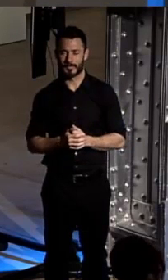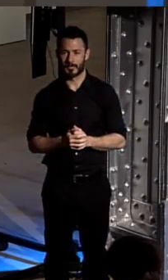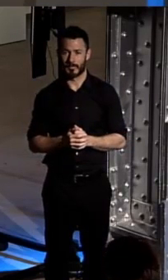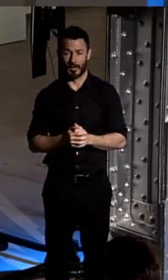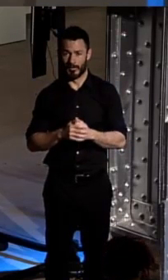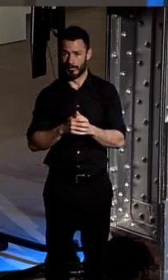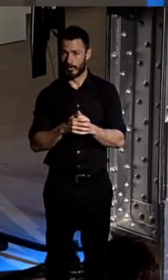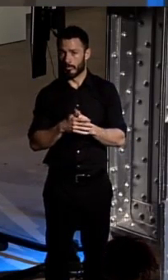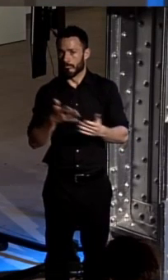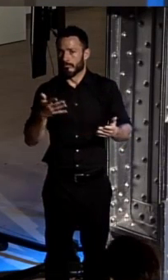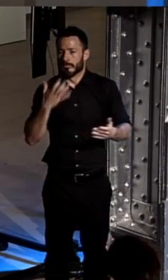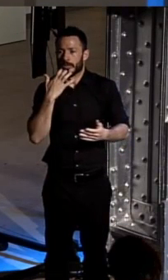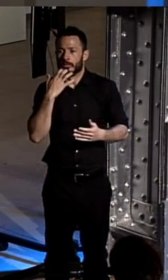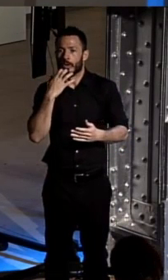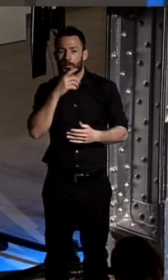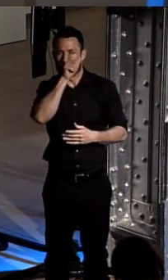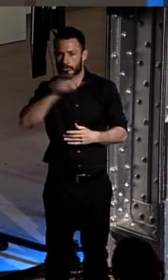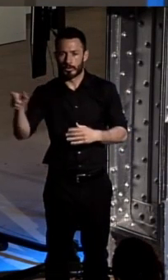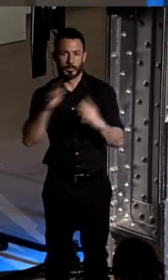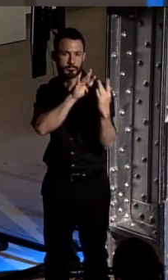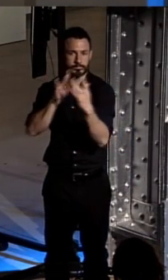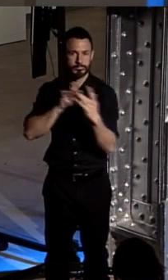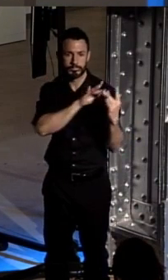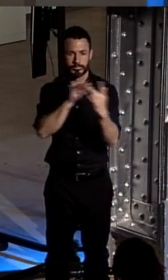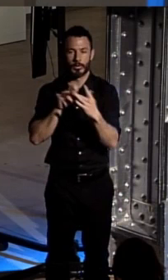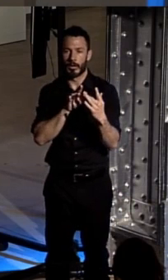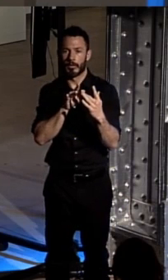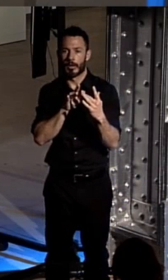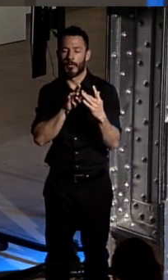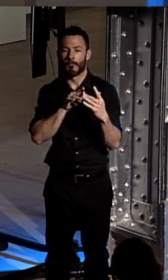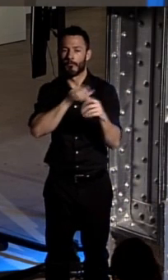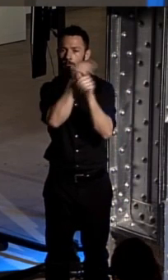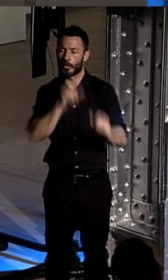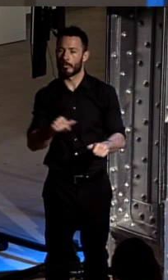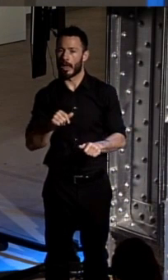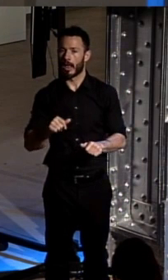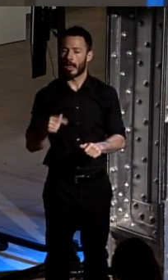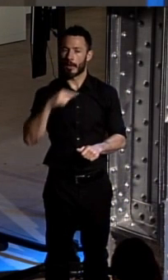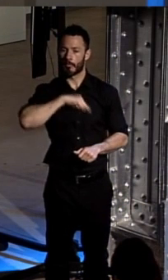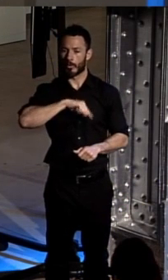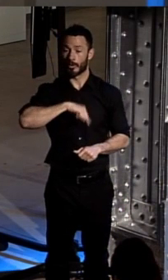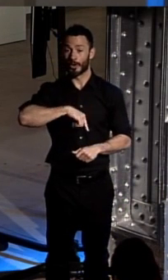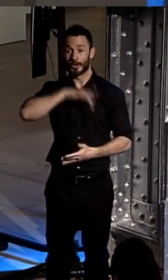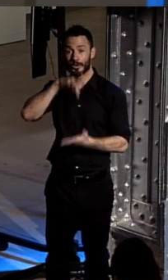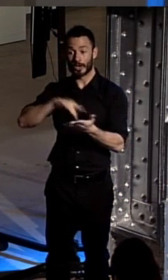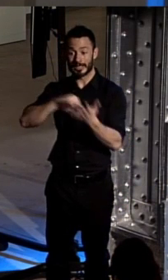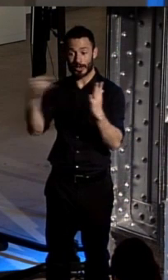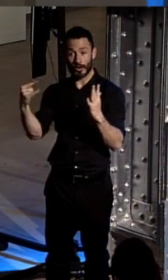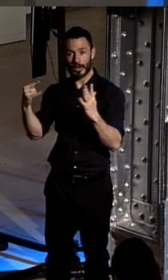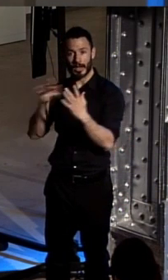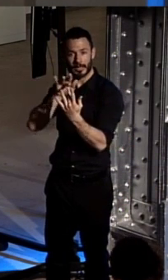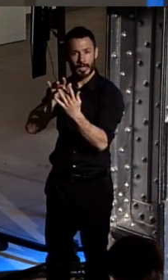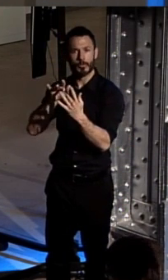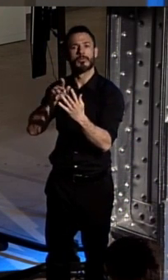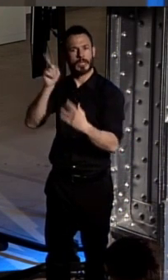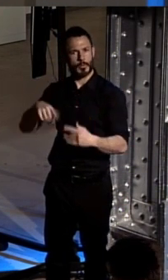modo por el que cuando interaccionamos con los demás interaccionamos de una manera emocional, nuestra interacción con la tecnología también es emocional. Y